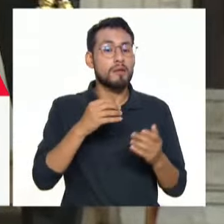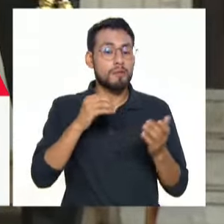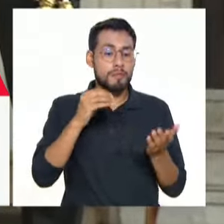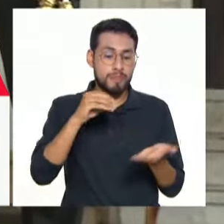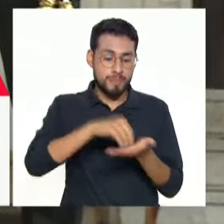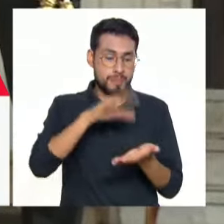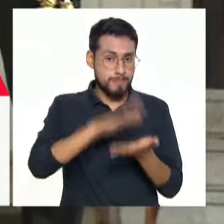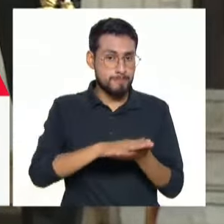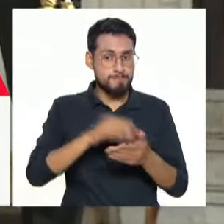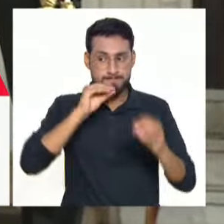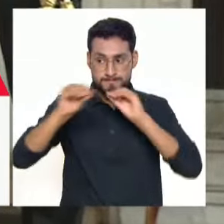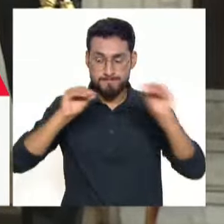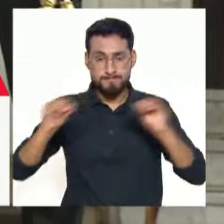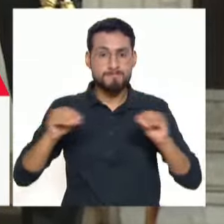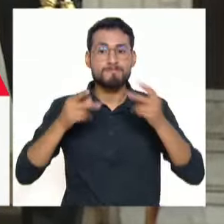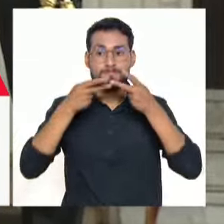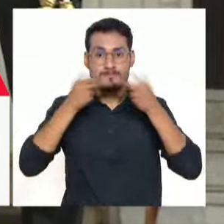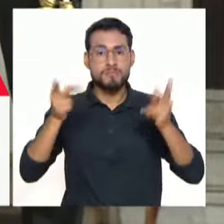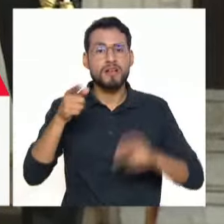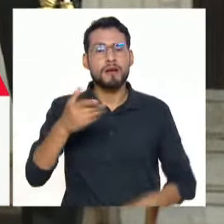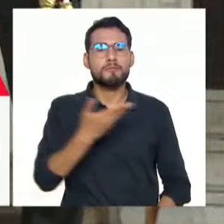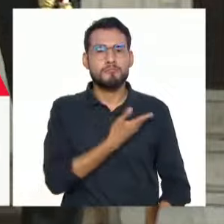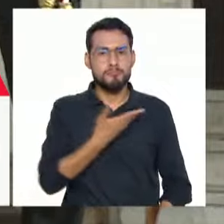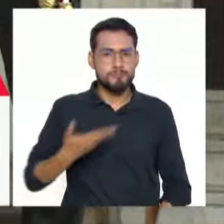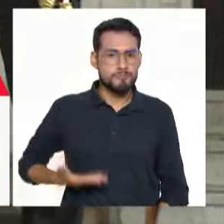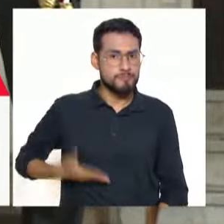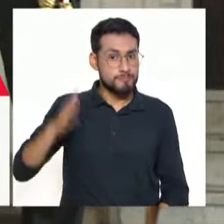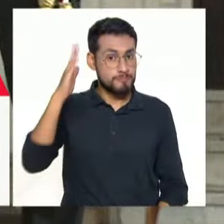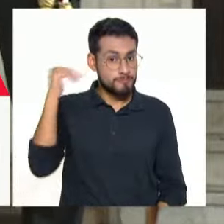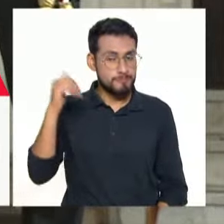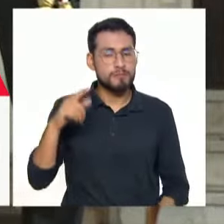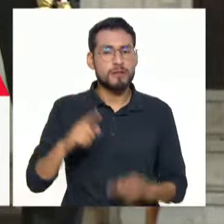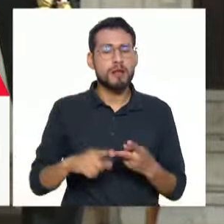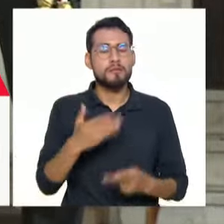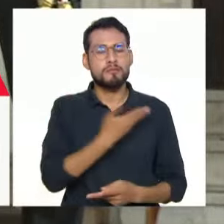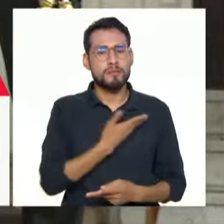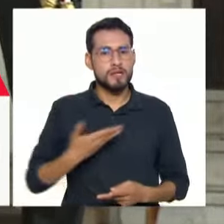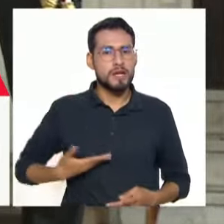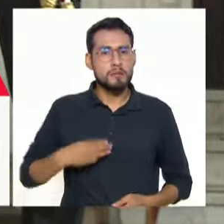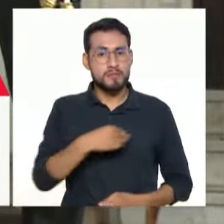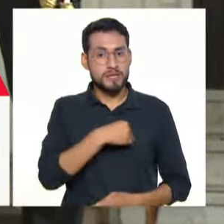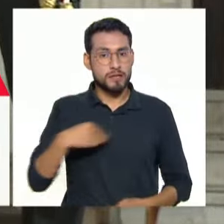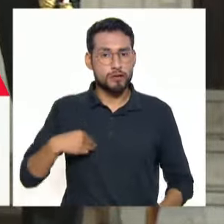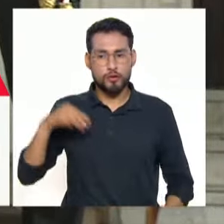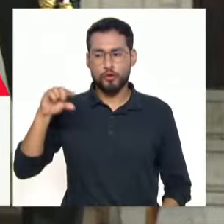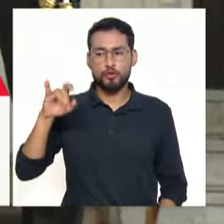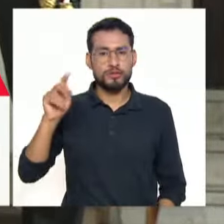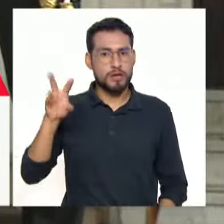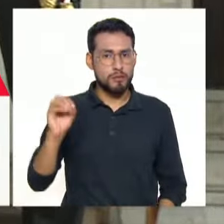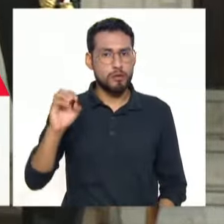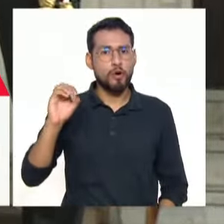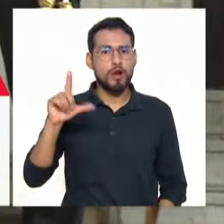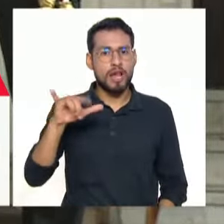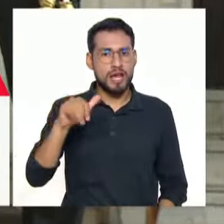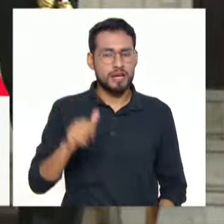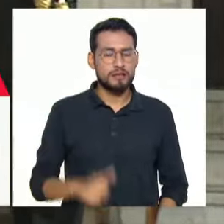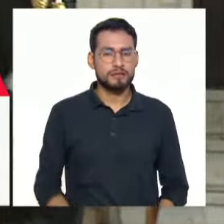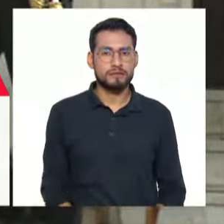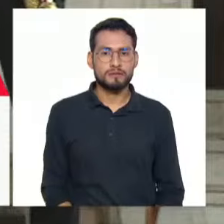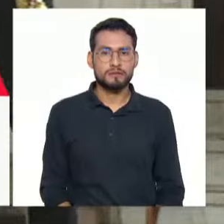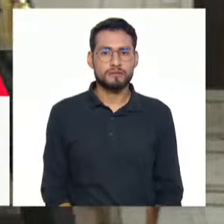publíquese. Dinercilia Boluarte Segarra, Presidenta de la República. Gustavo Lino Adriansén Olaya, Presidente del Consejo de Ministros.